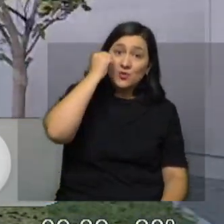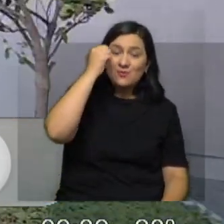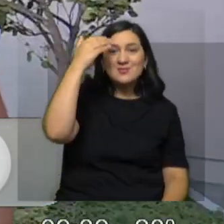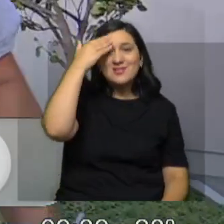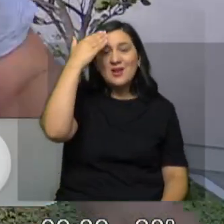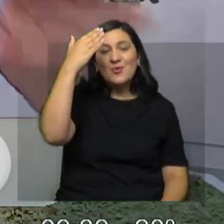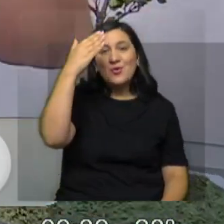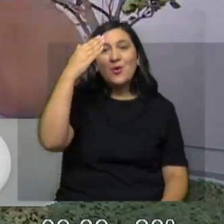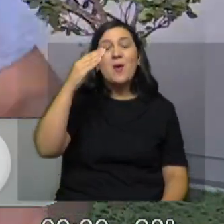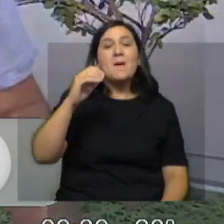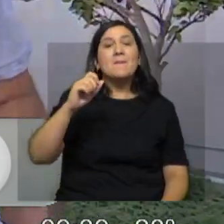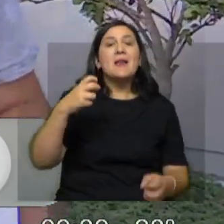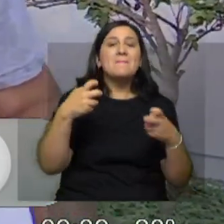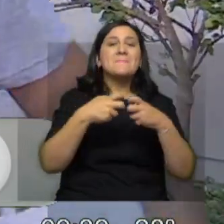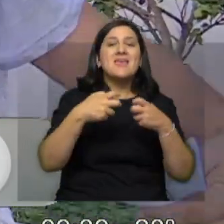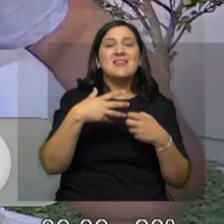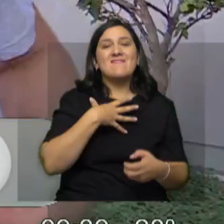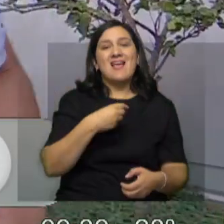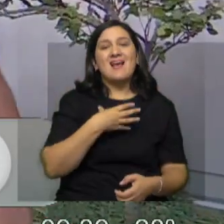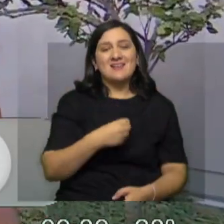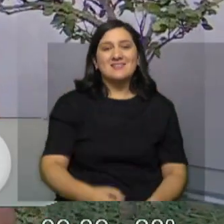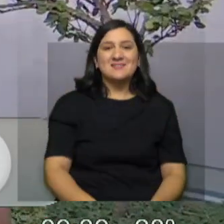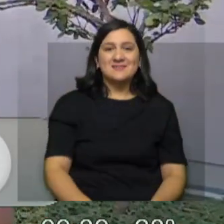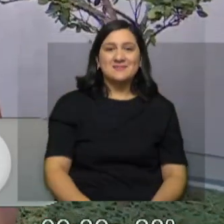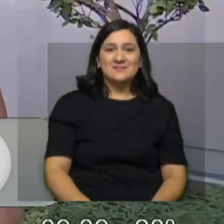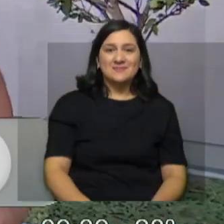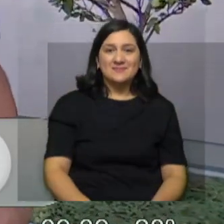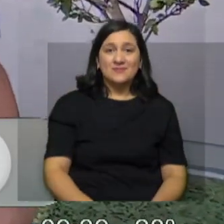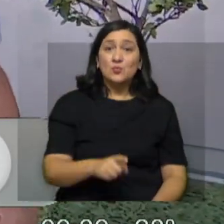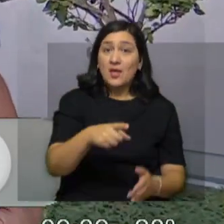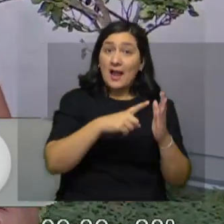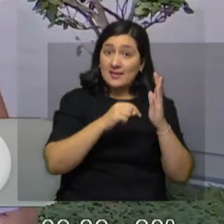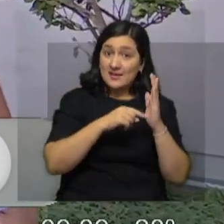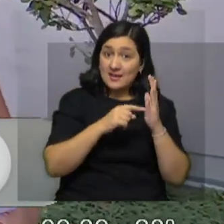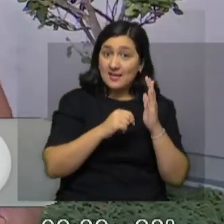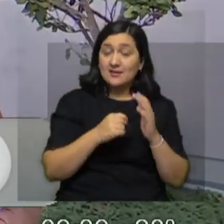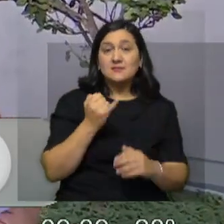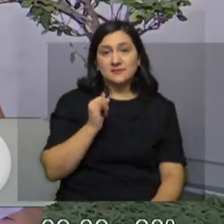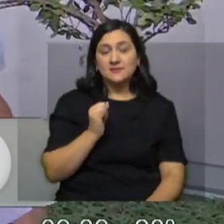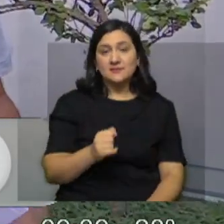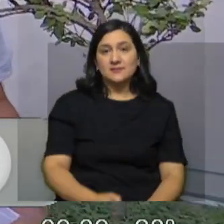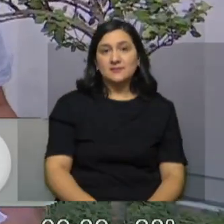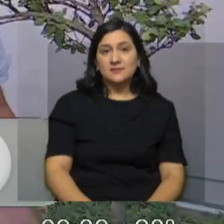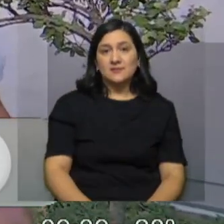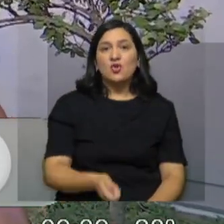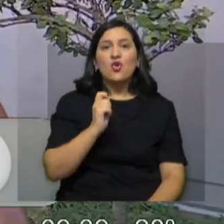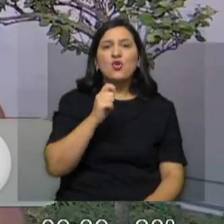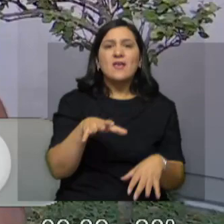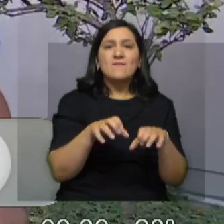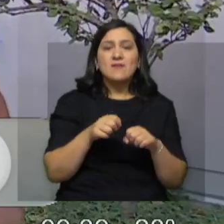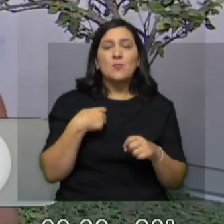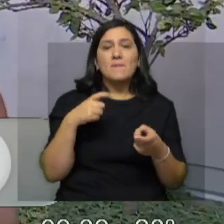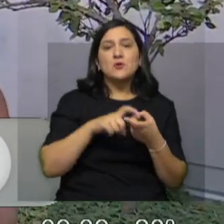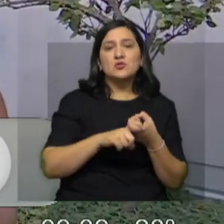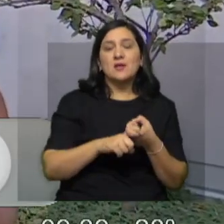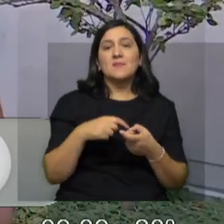todo Piedra Blanca ahí. Acá. ¿Es de Piedra Blanca usted? Sí, señor. ¿Y cómo alquila allá en el barrio, en Piedras Blancas? Alquilo. ¿Con quién vive, caballero? Con mi